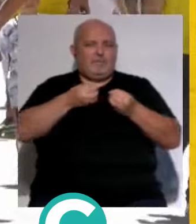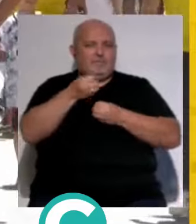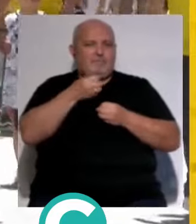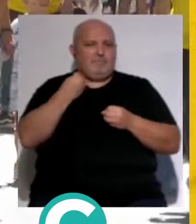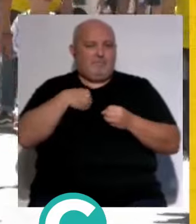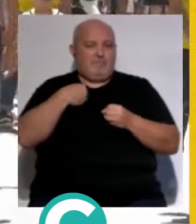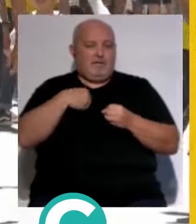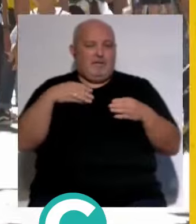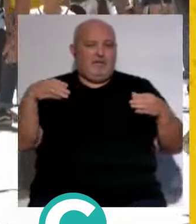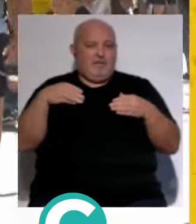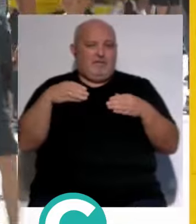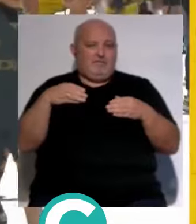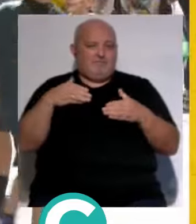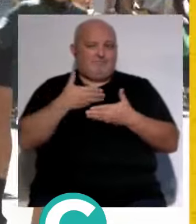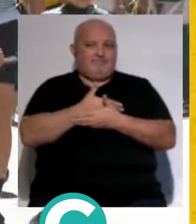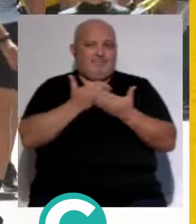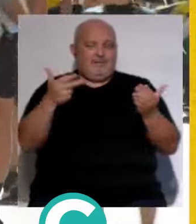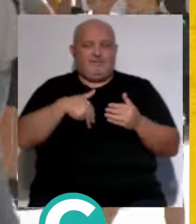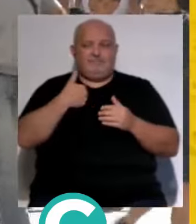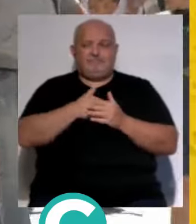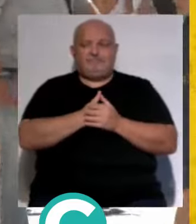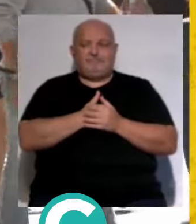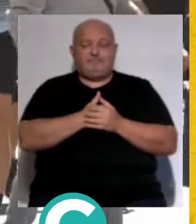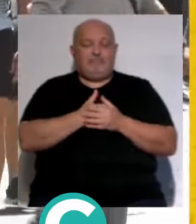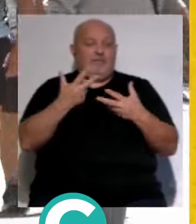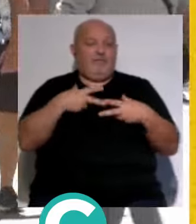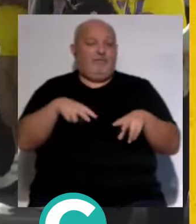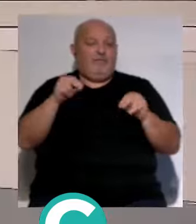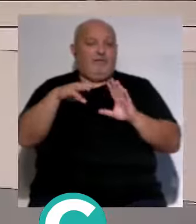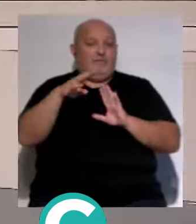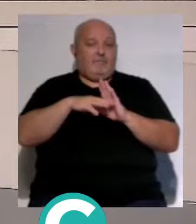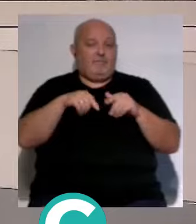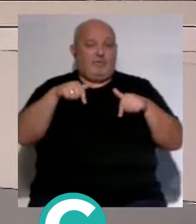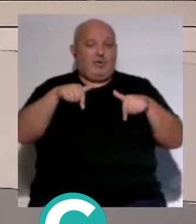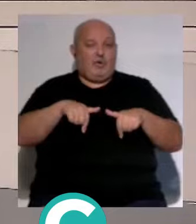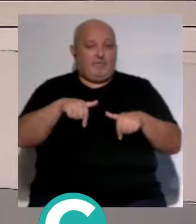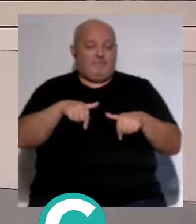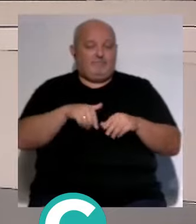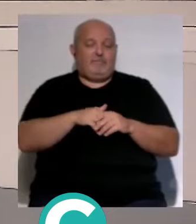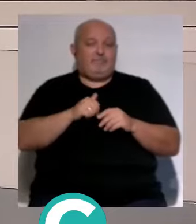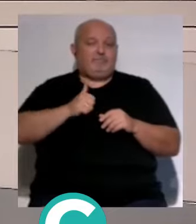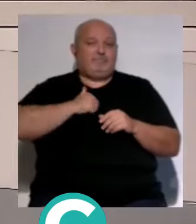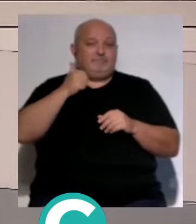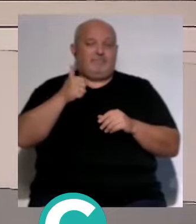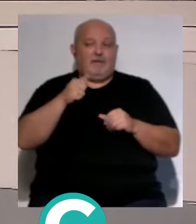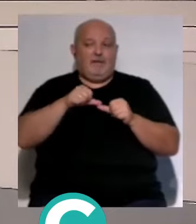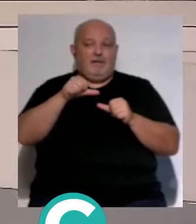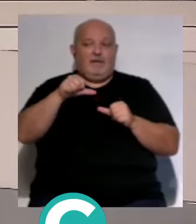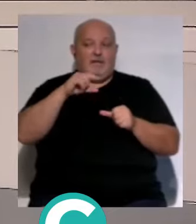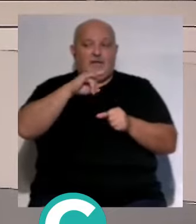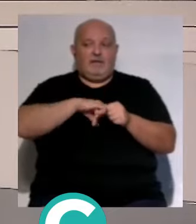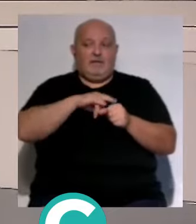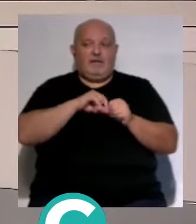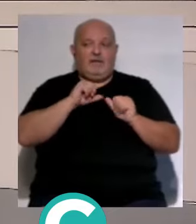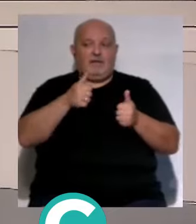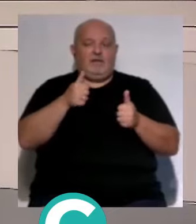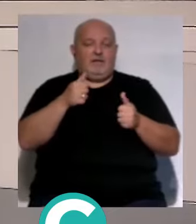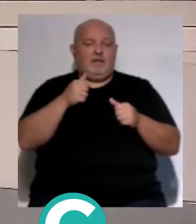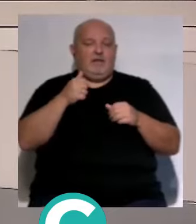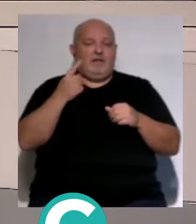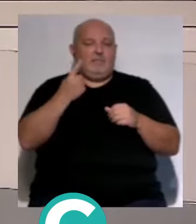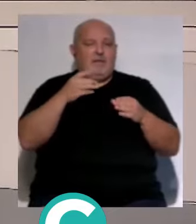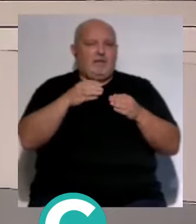lo que es la masa social. Pues se nos ha quedado corto el programa en el día de hoy. Afortunadamente, a partir del lunes ya comienza la actividad